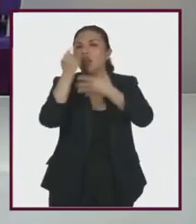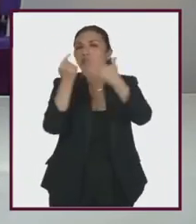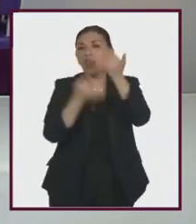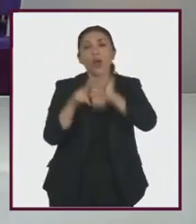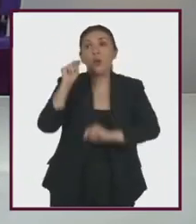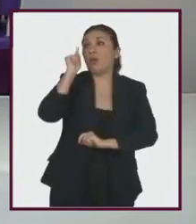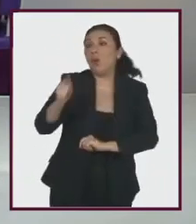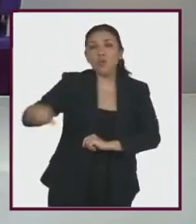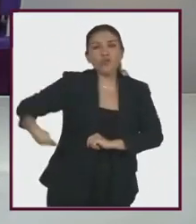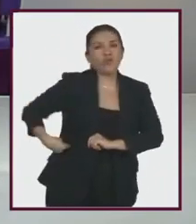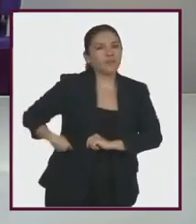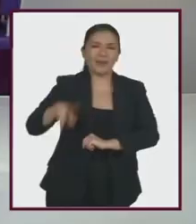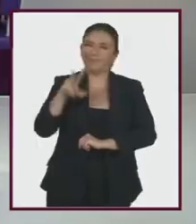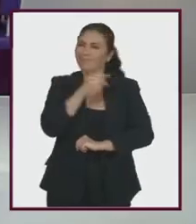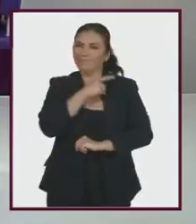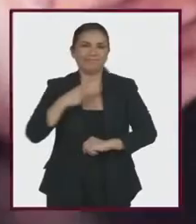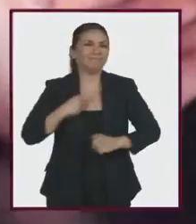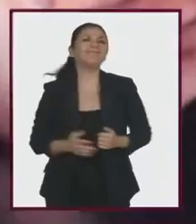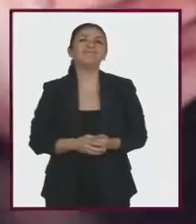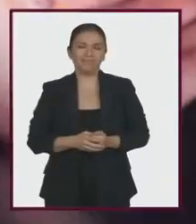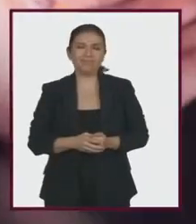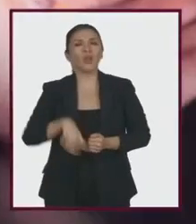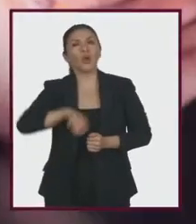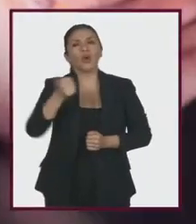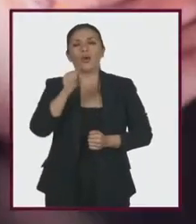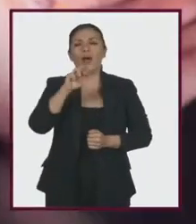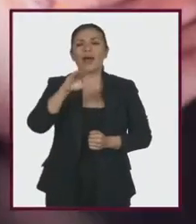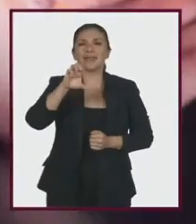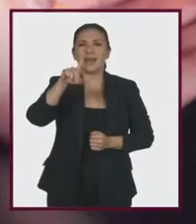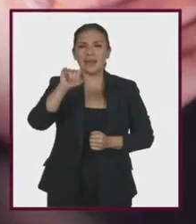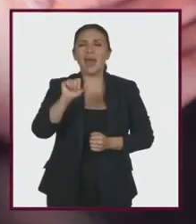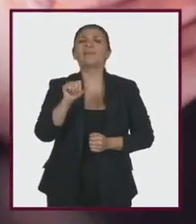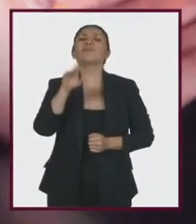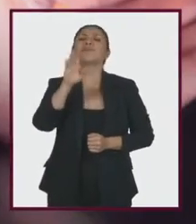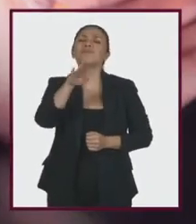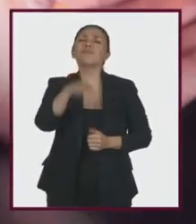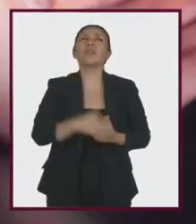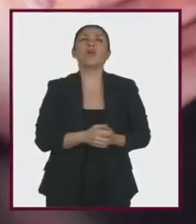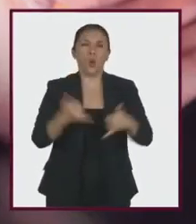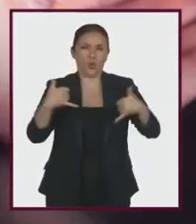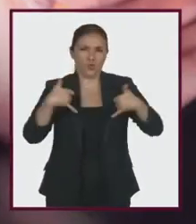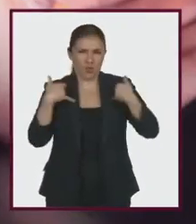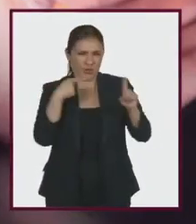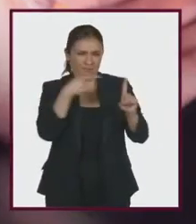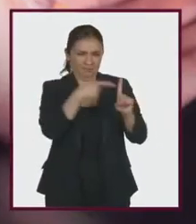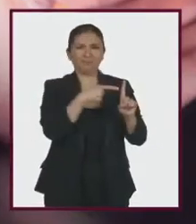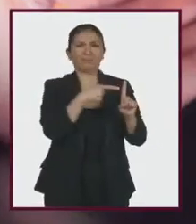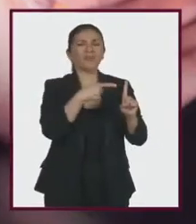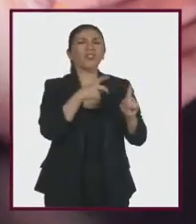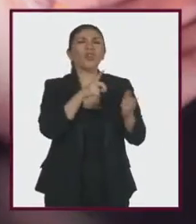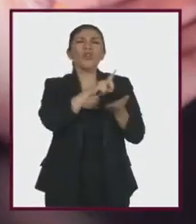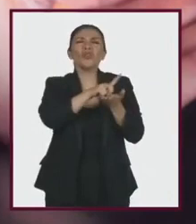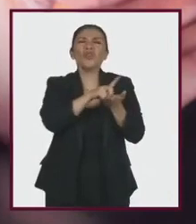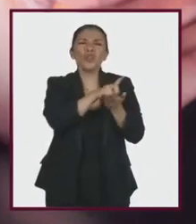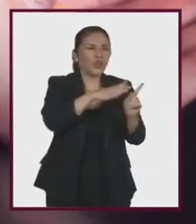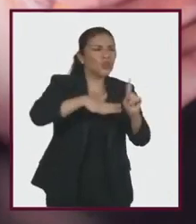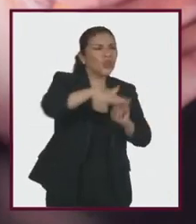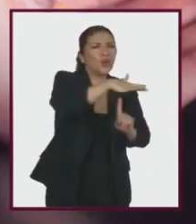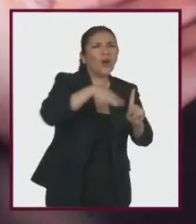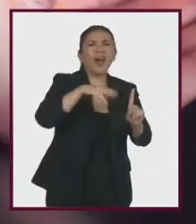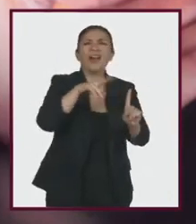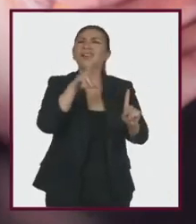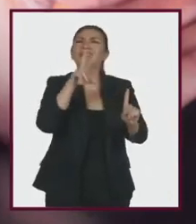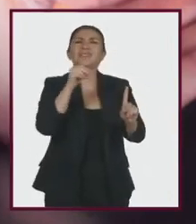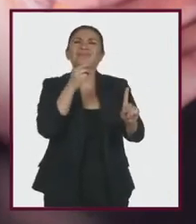culparlos. Arcelia Larriba, ¿cómo decirle a un joven que no consuma drogas si en su entorno cercano, familia,